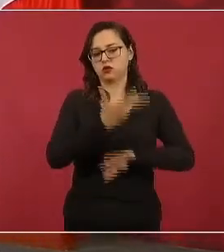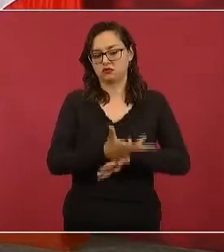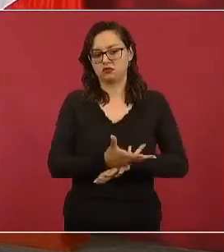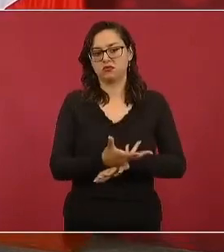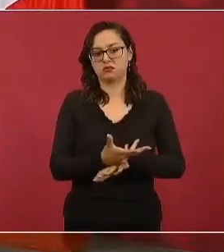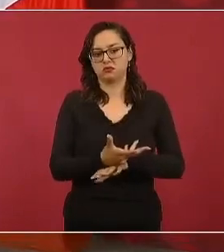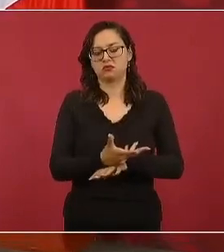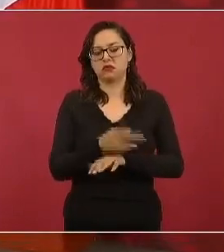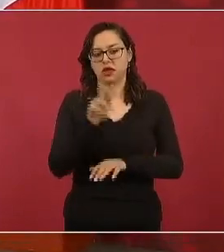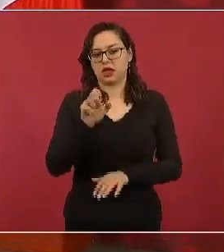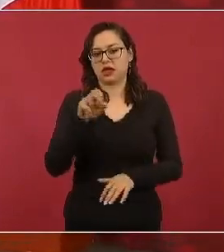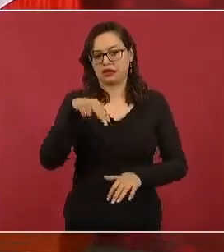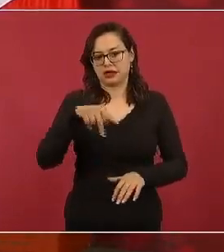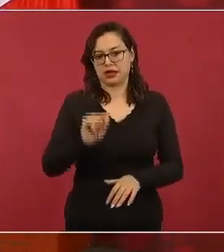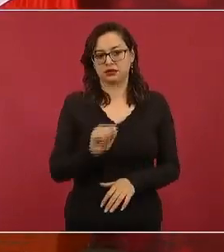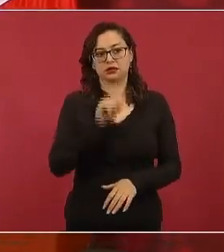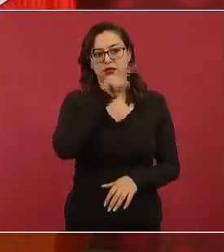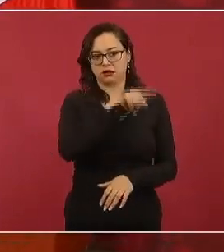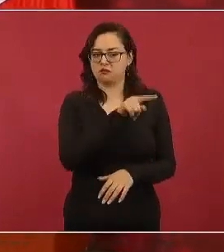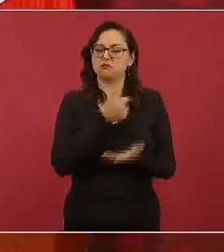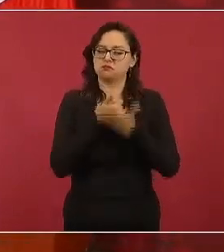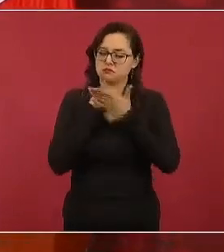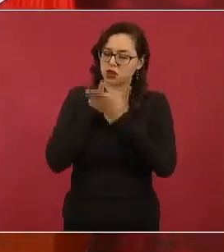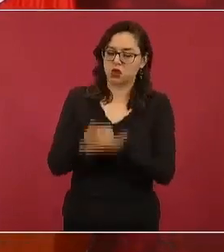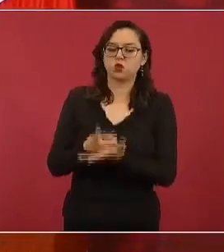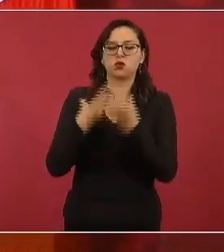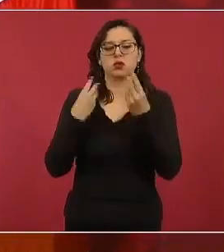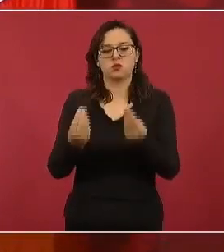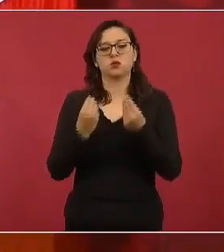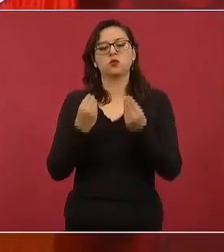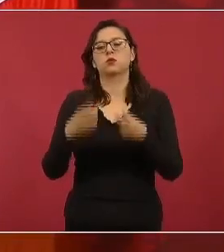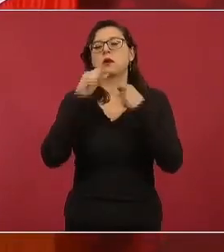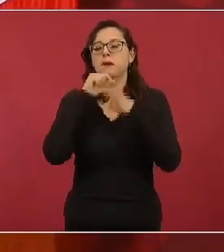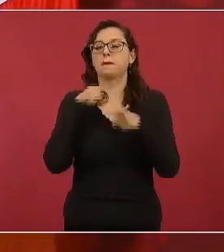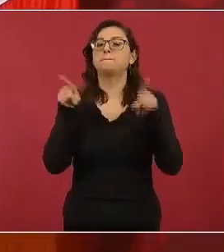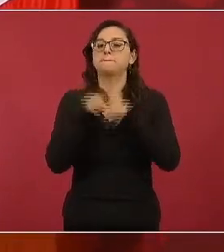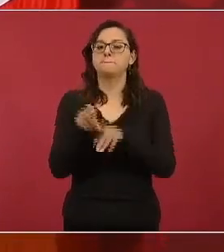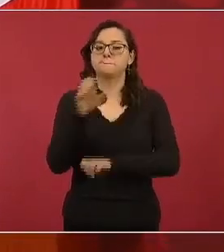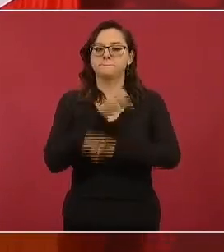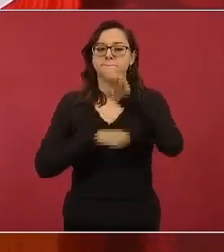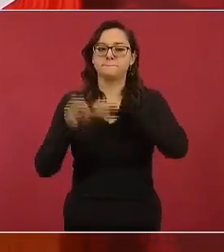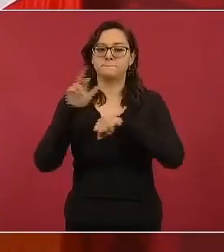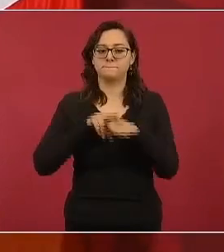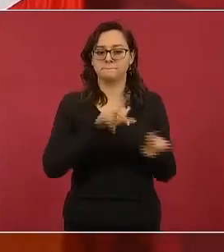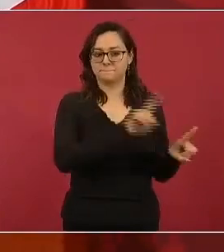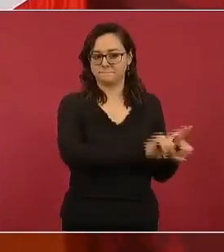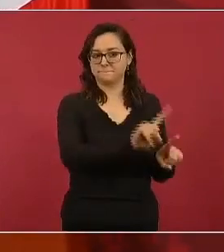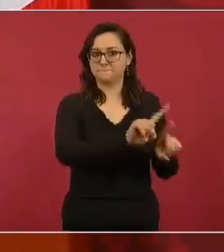y también empresarios que